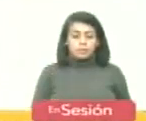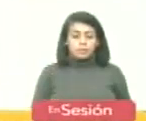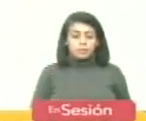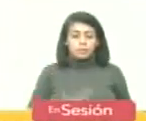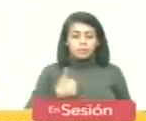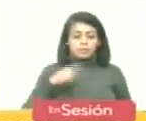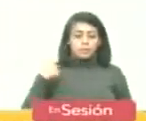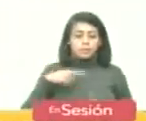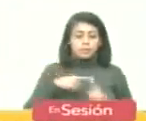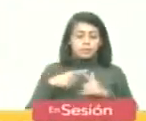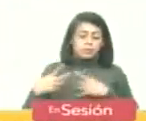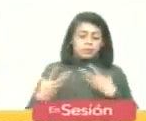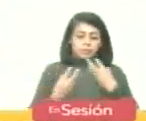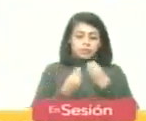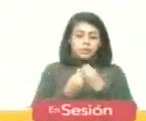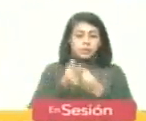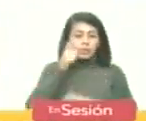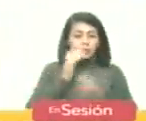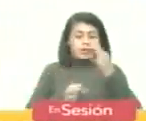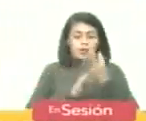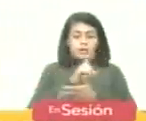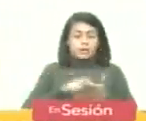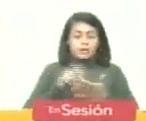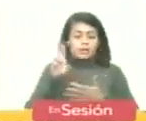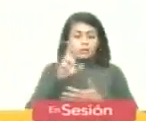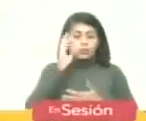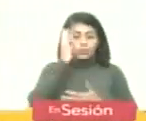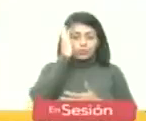Nosotros tenemos que acompañar al Fiscal General de la República